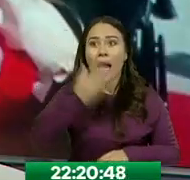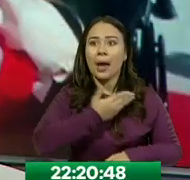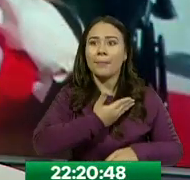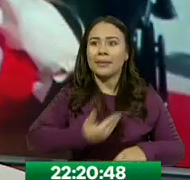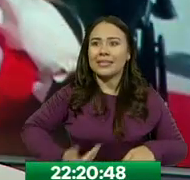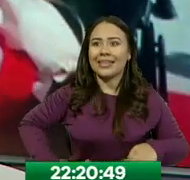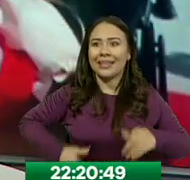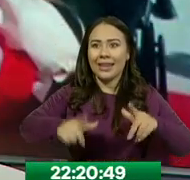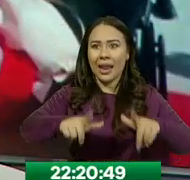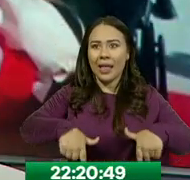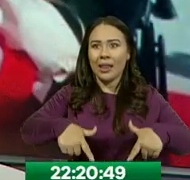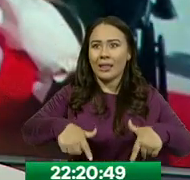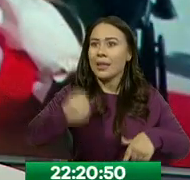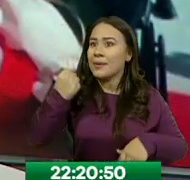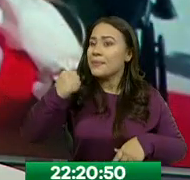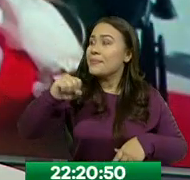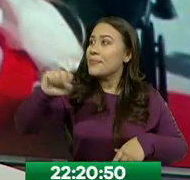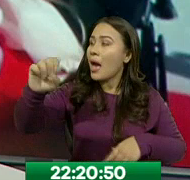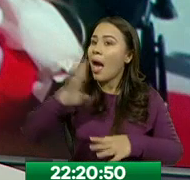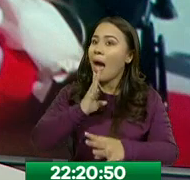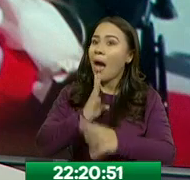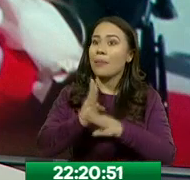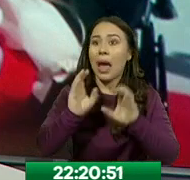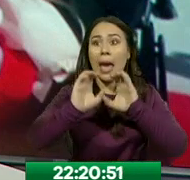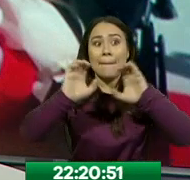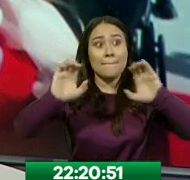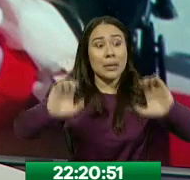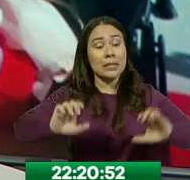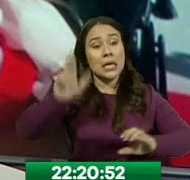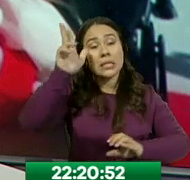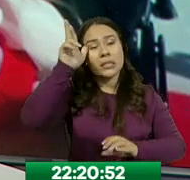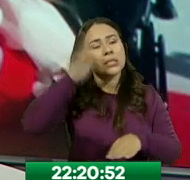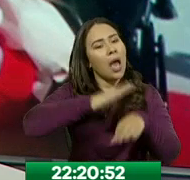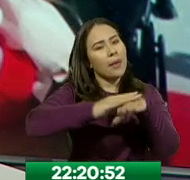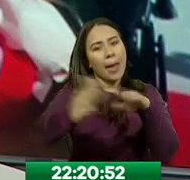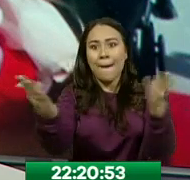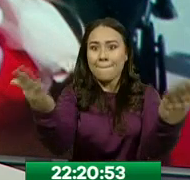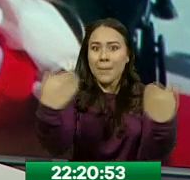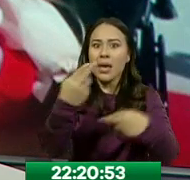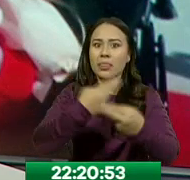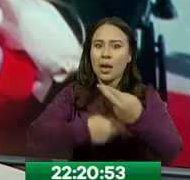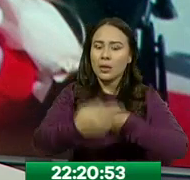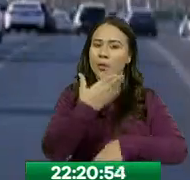Moreno hizo un llamado a los empresarios del gigante de Asia para invertir en el Ecuador.